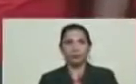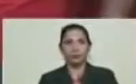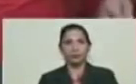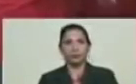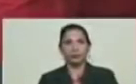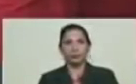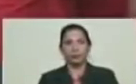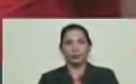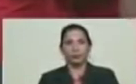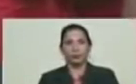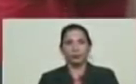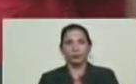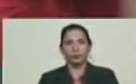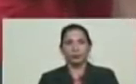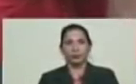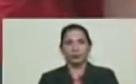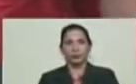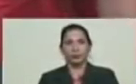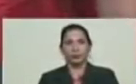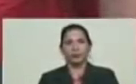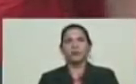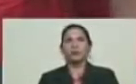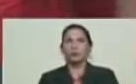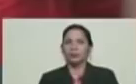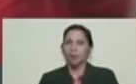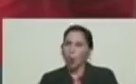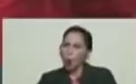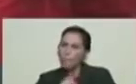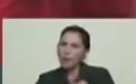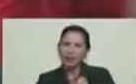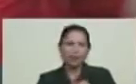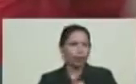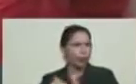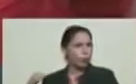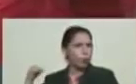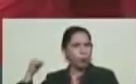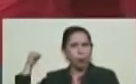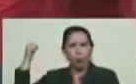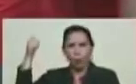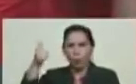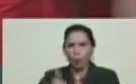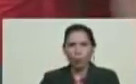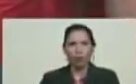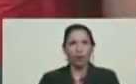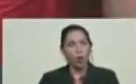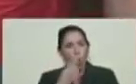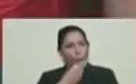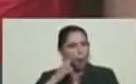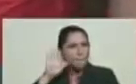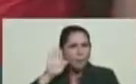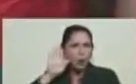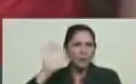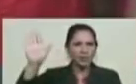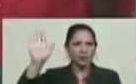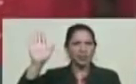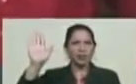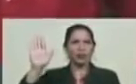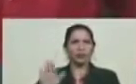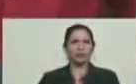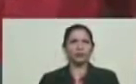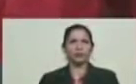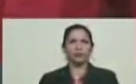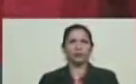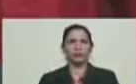con los compatriotas de toda la vida, los comprometidos de siempre,